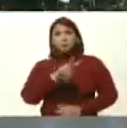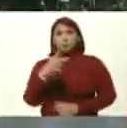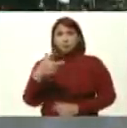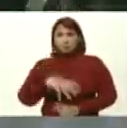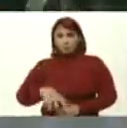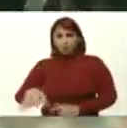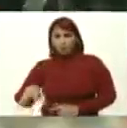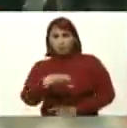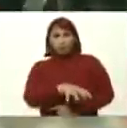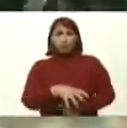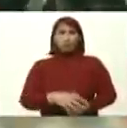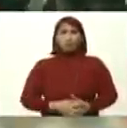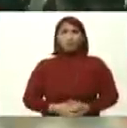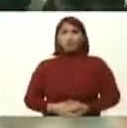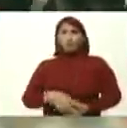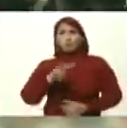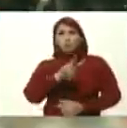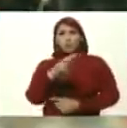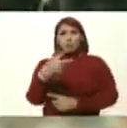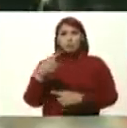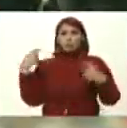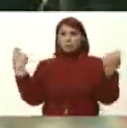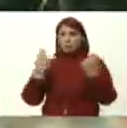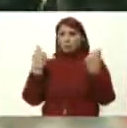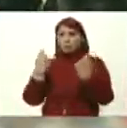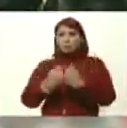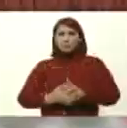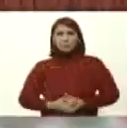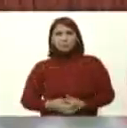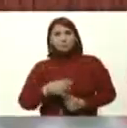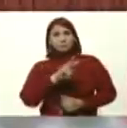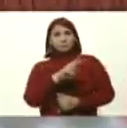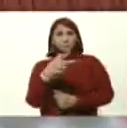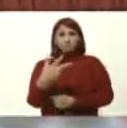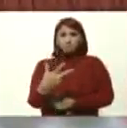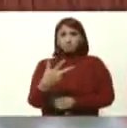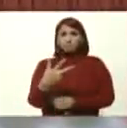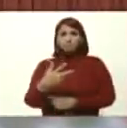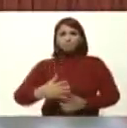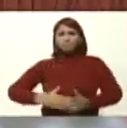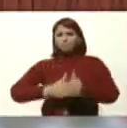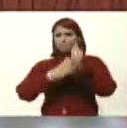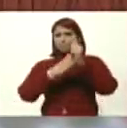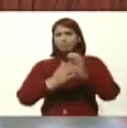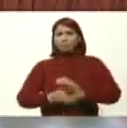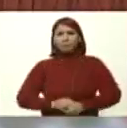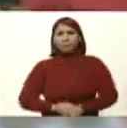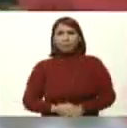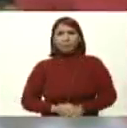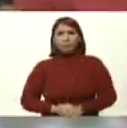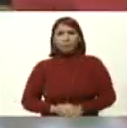estados, son 23 campañas, 23 liderazgos,